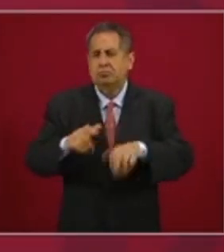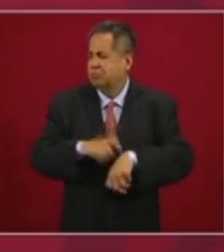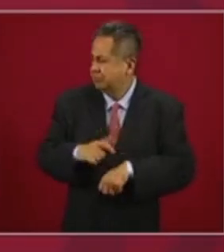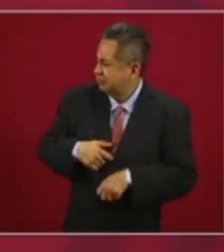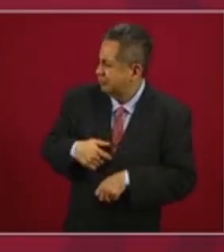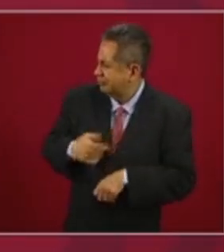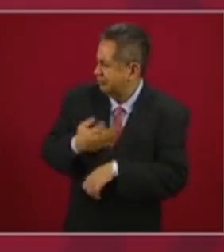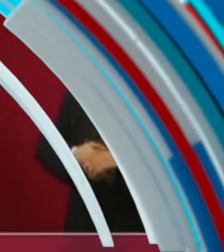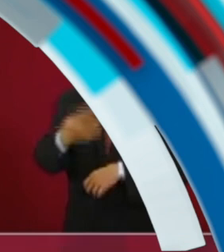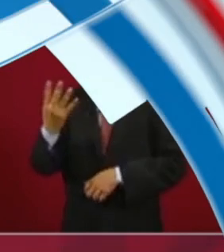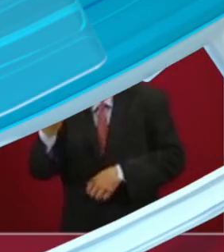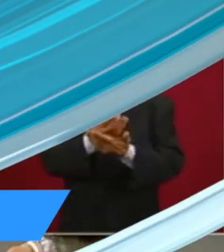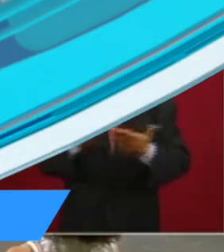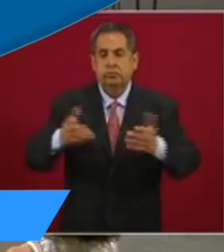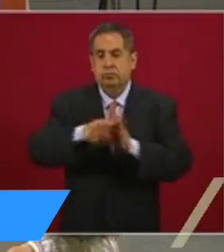4.